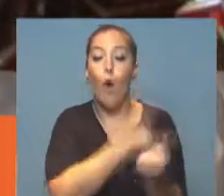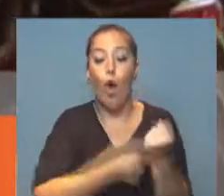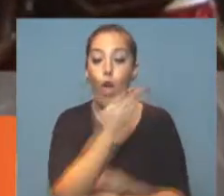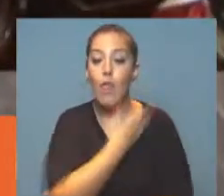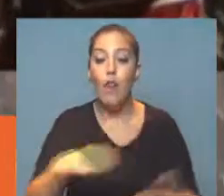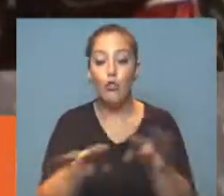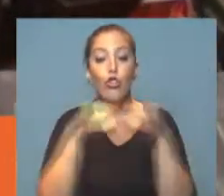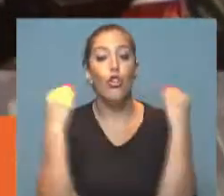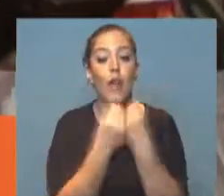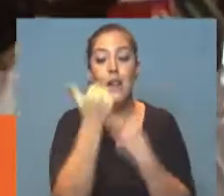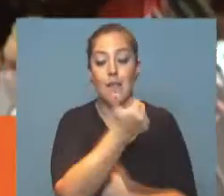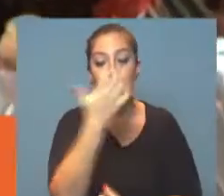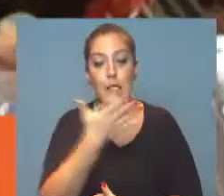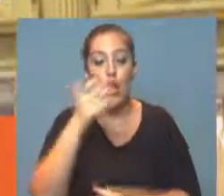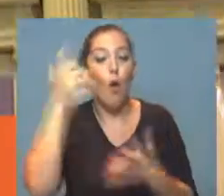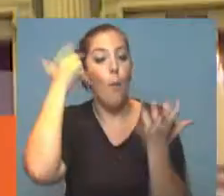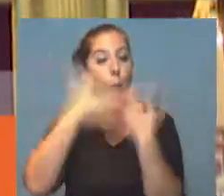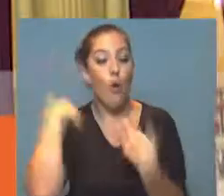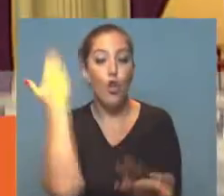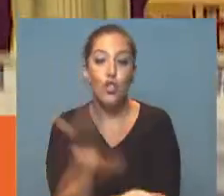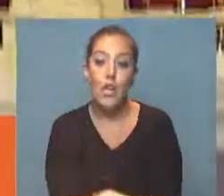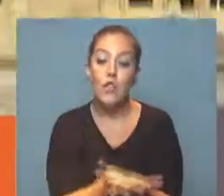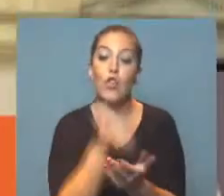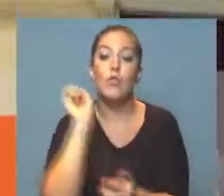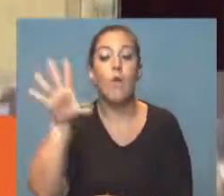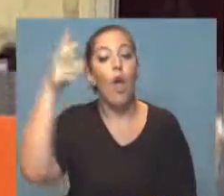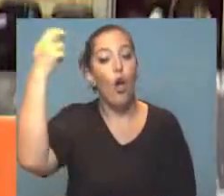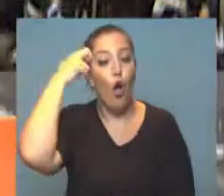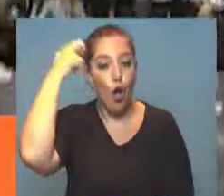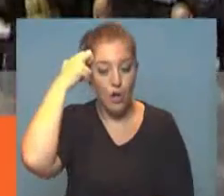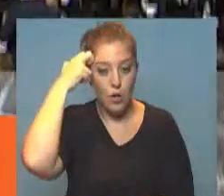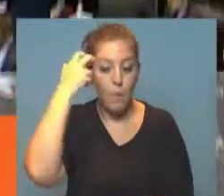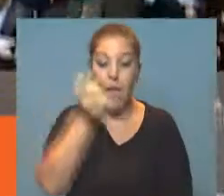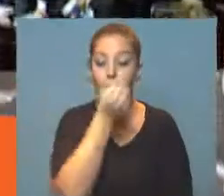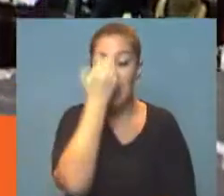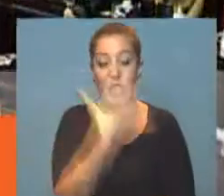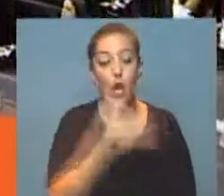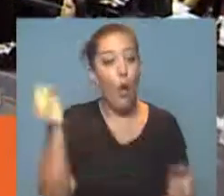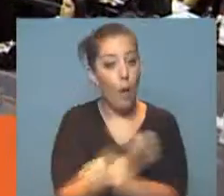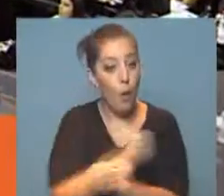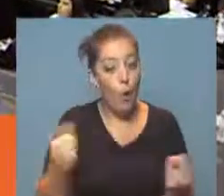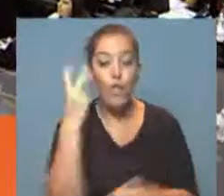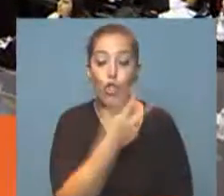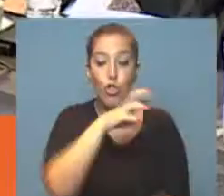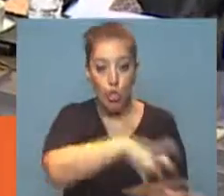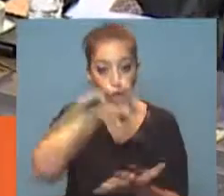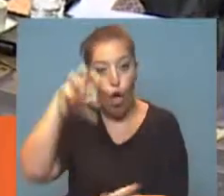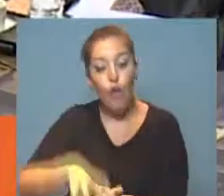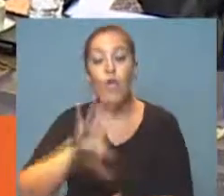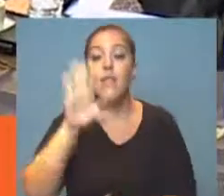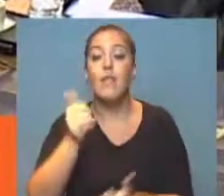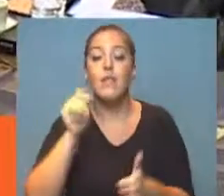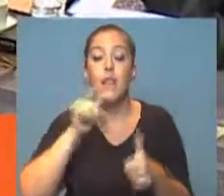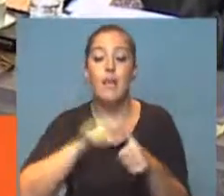total de 65 proyectos de ley al congreso de la nación 25 fueron sancionados en ambas cámaras 16